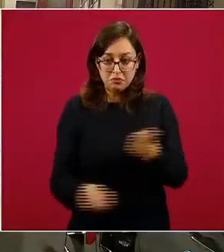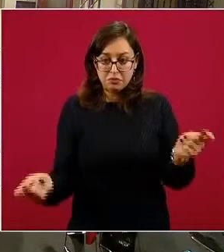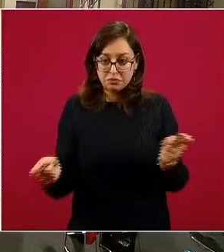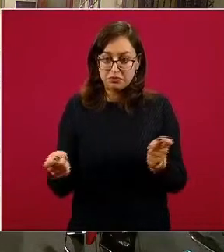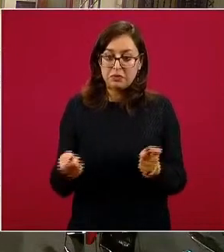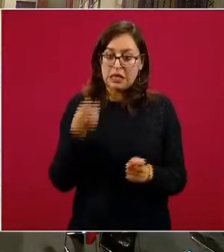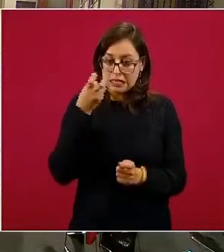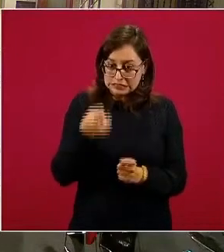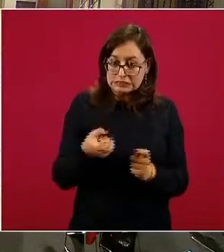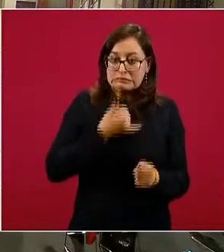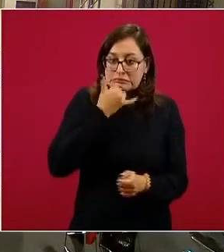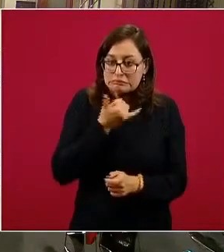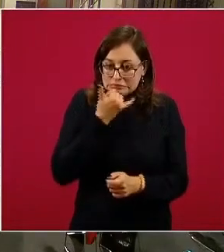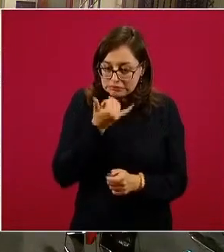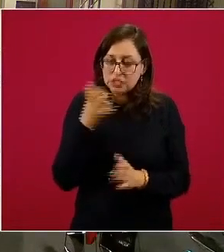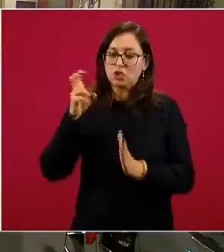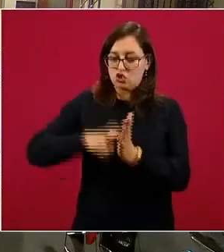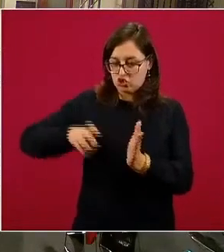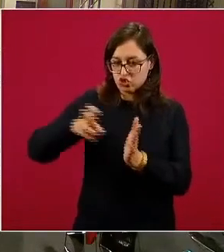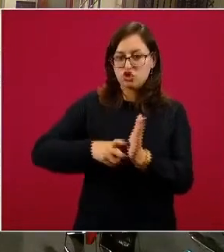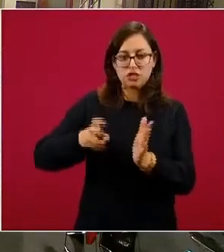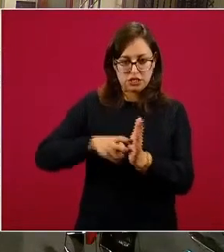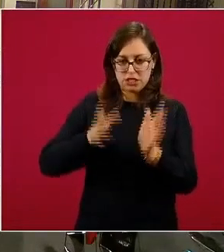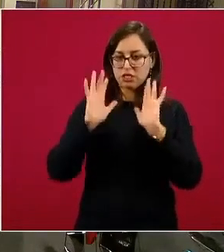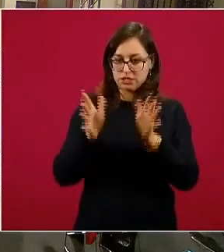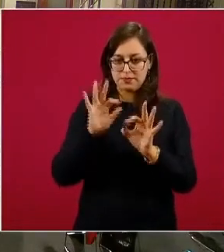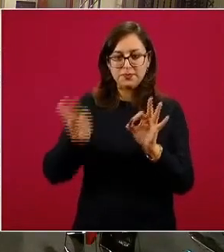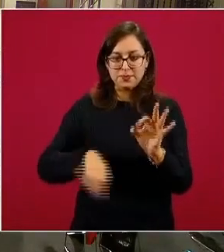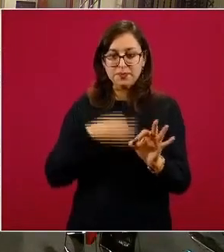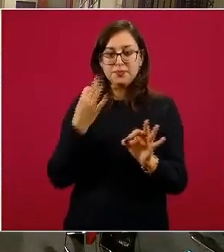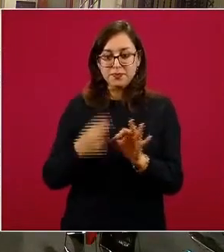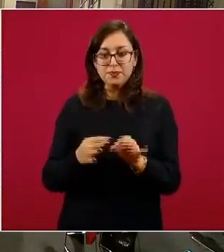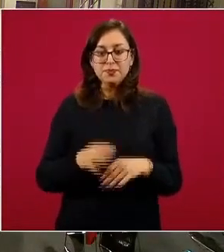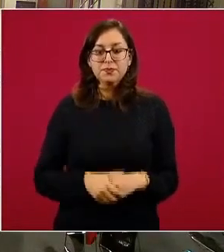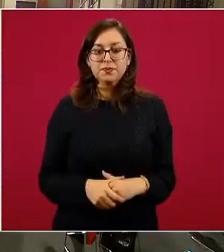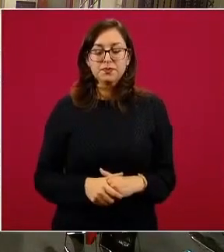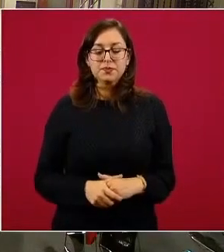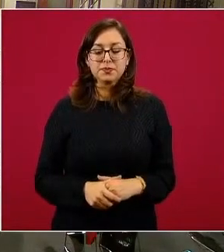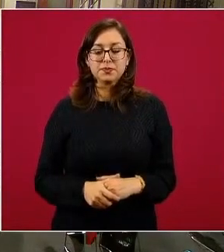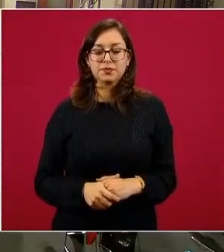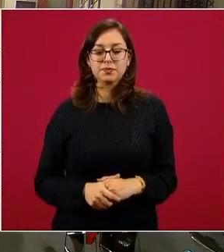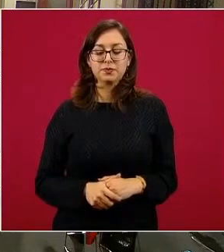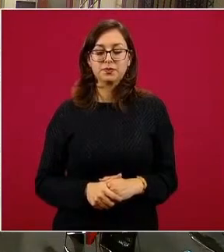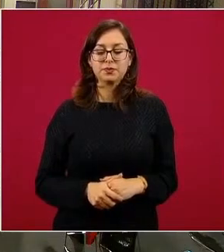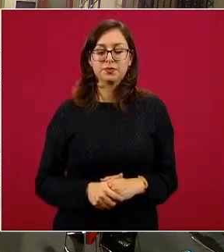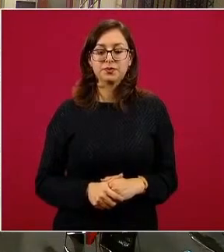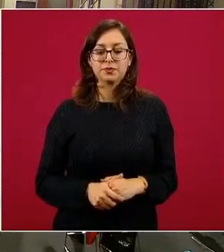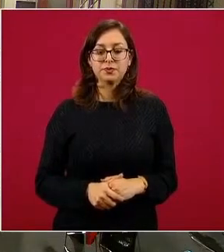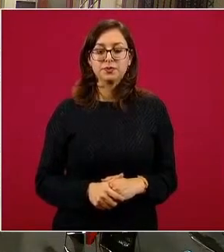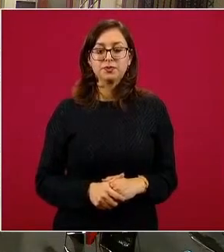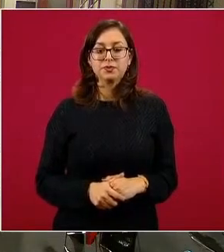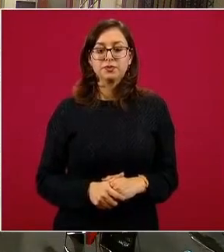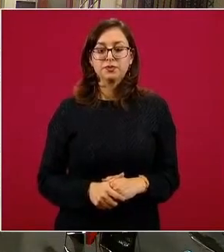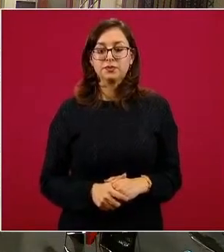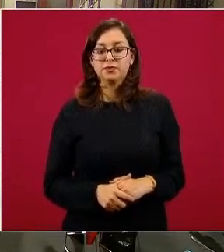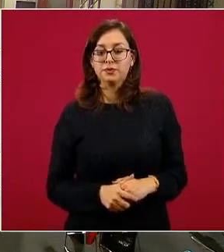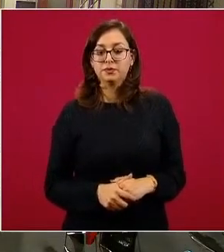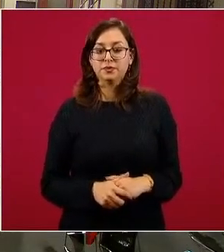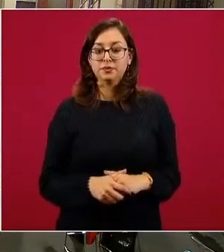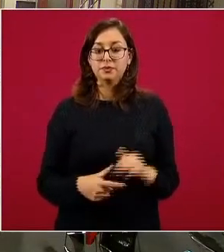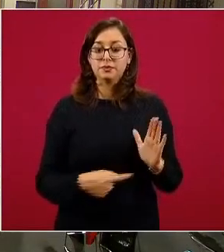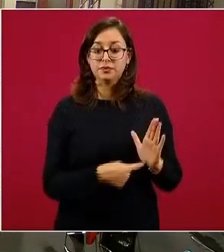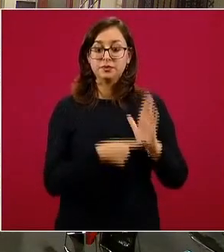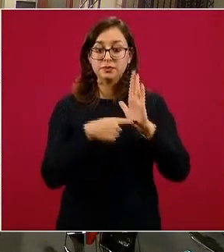este error va a venir ya corregido. Entonces, el dato que se presenta en esa